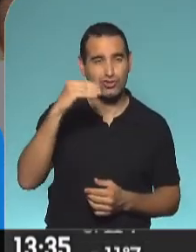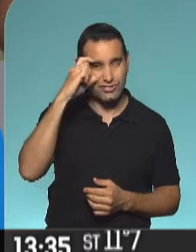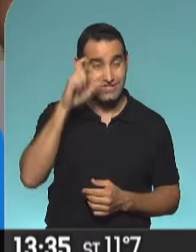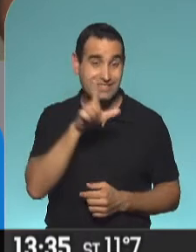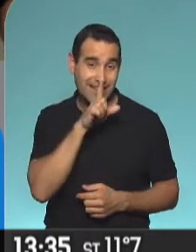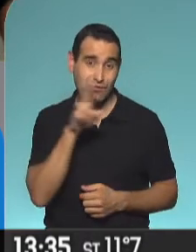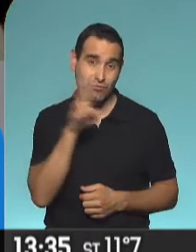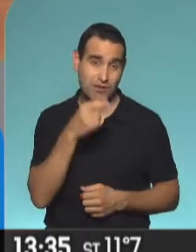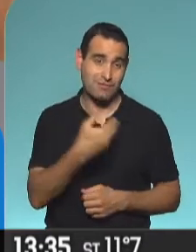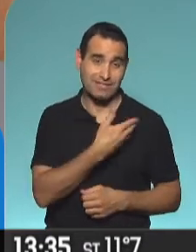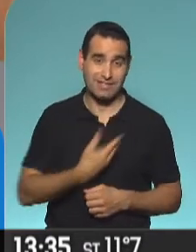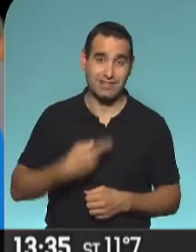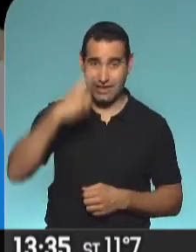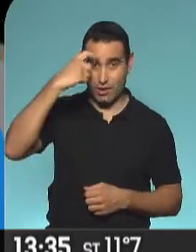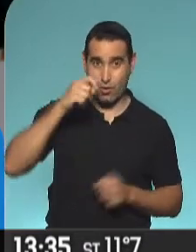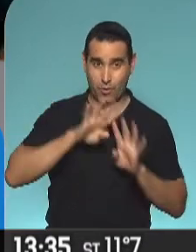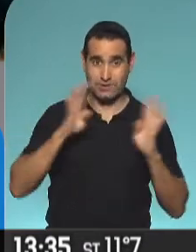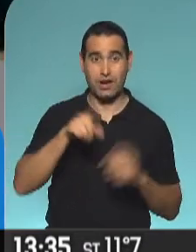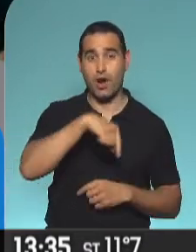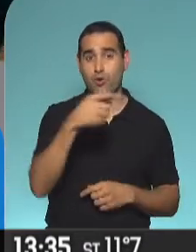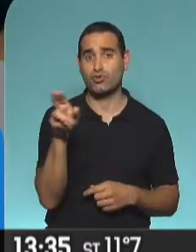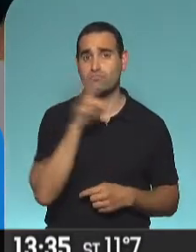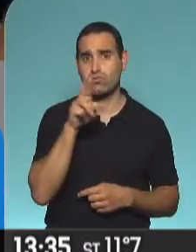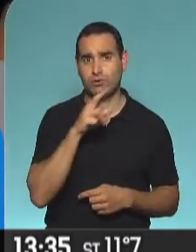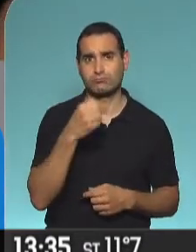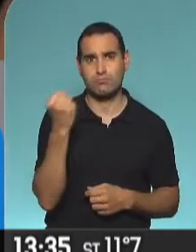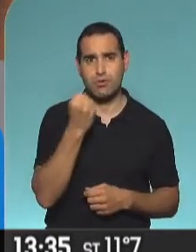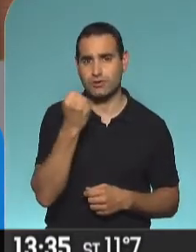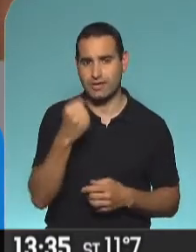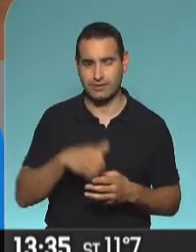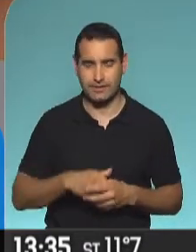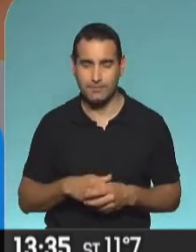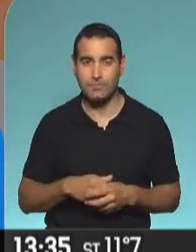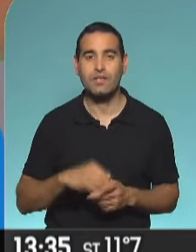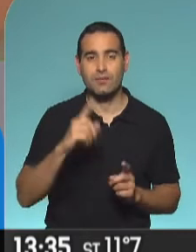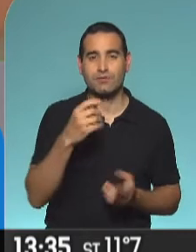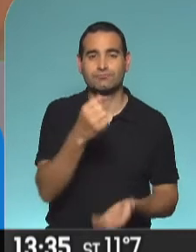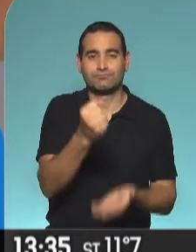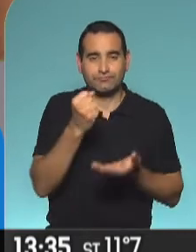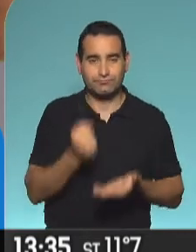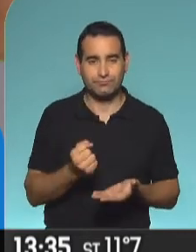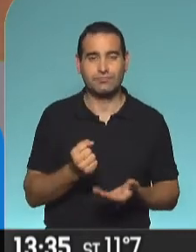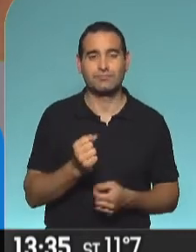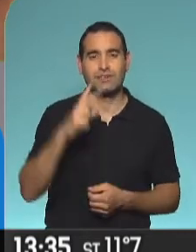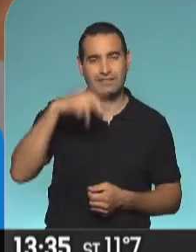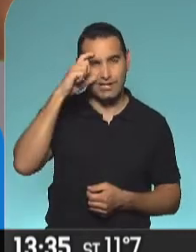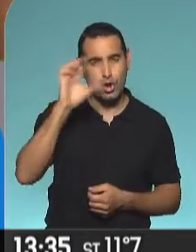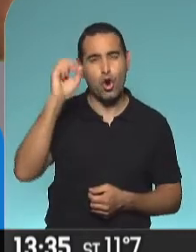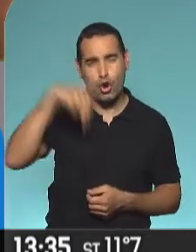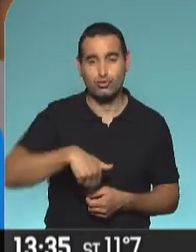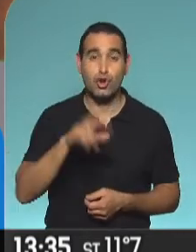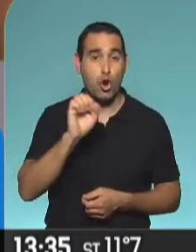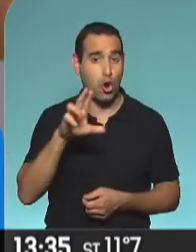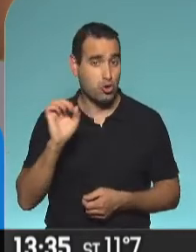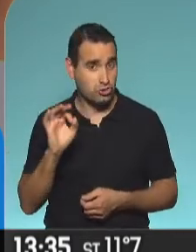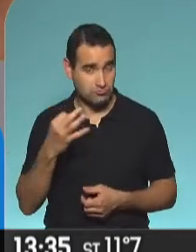jurado de esta edición de la Mostra. Y esta otra mujer importante de la actuación, como es Tilda Swinton, recibió el León de Oro honorífico y está en estos días